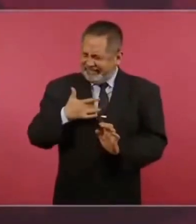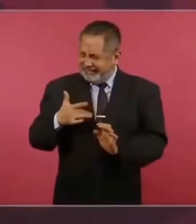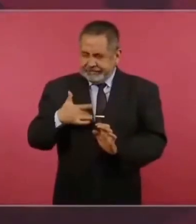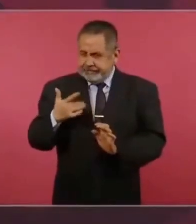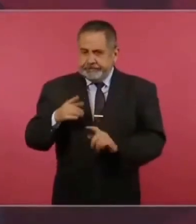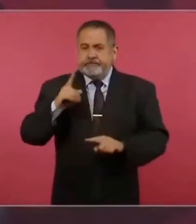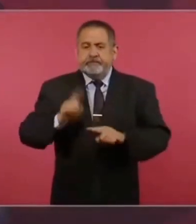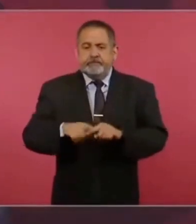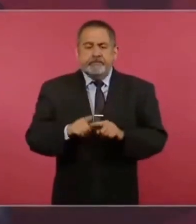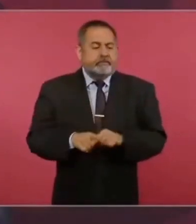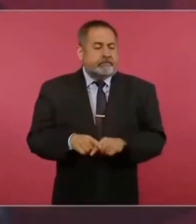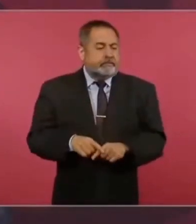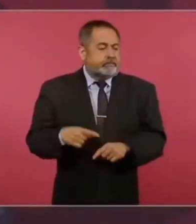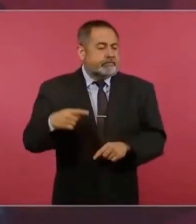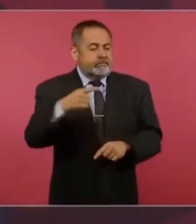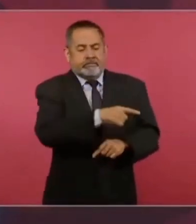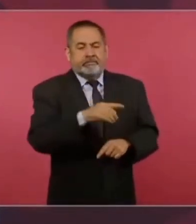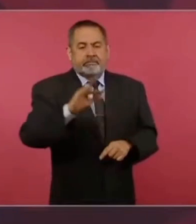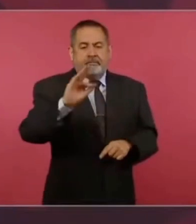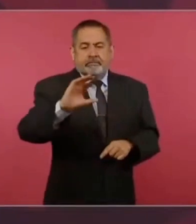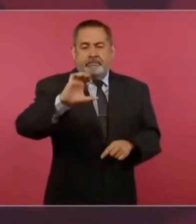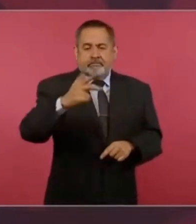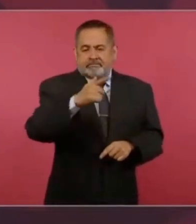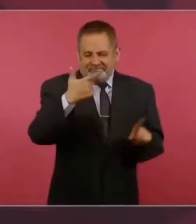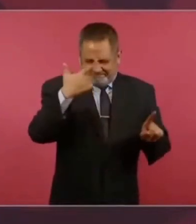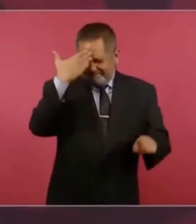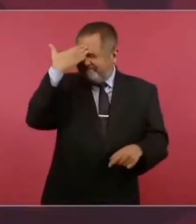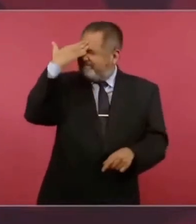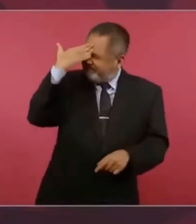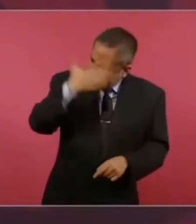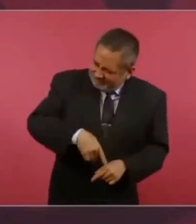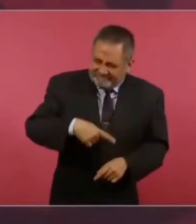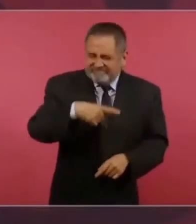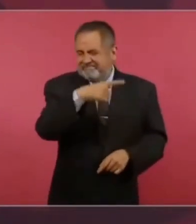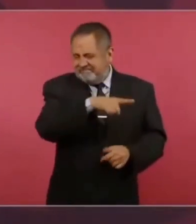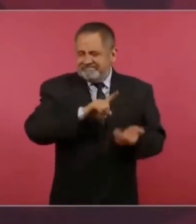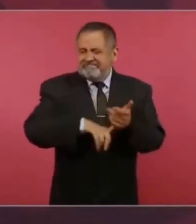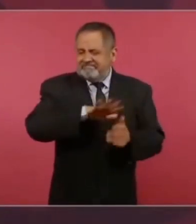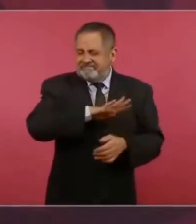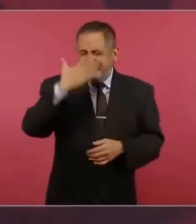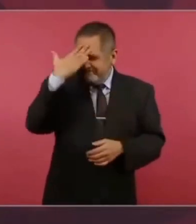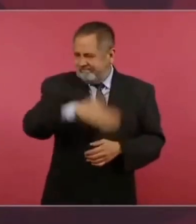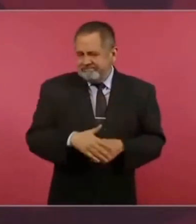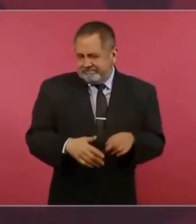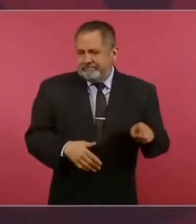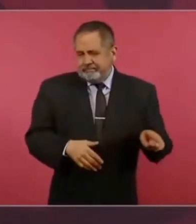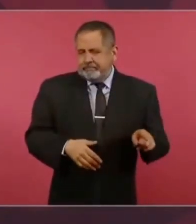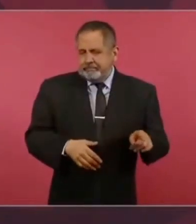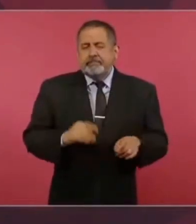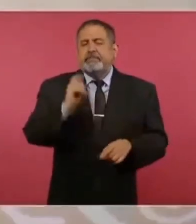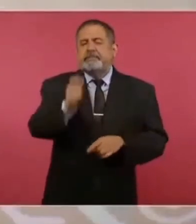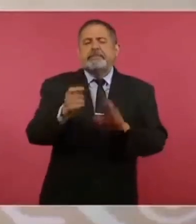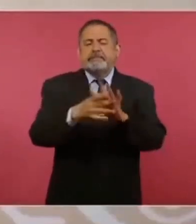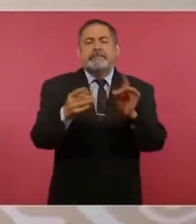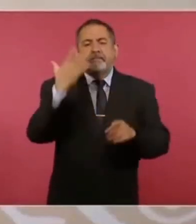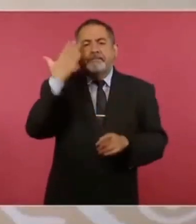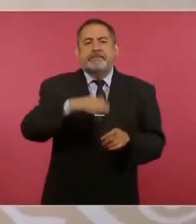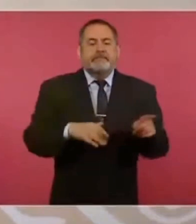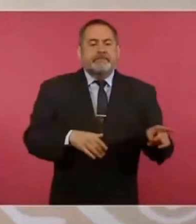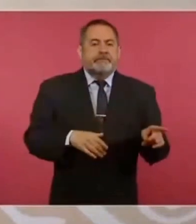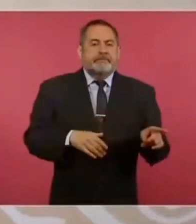de que lo supiera Calderón. Me refiero